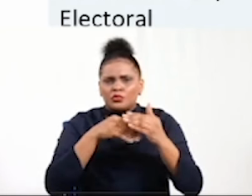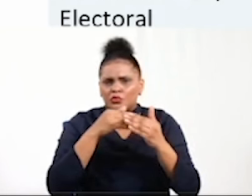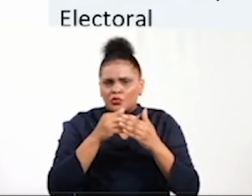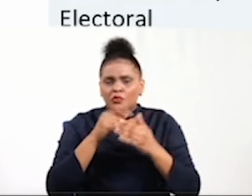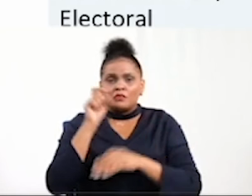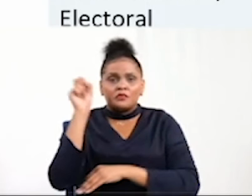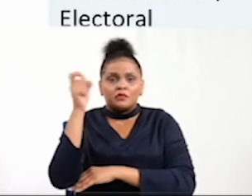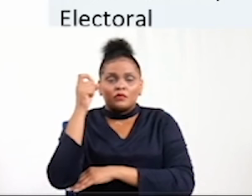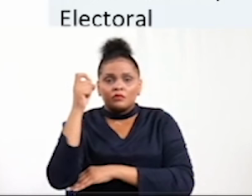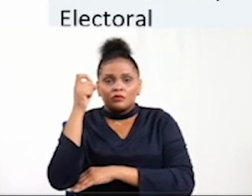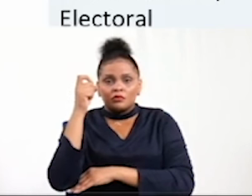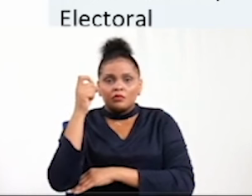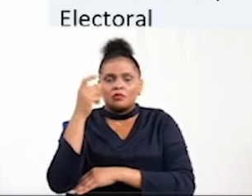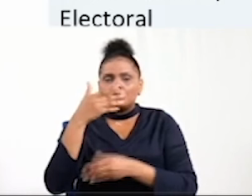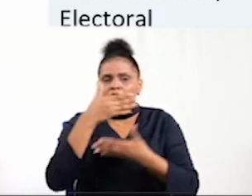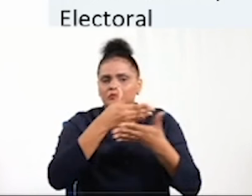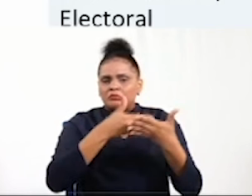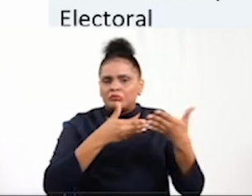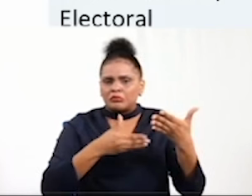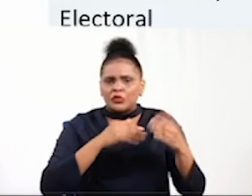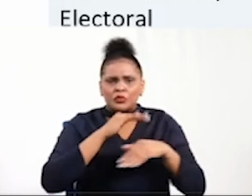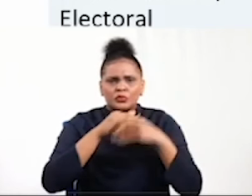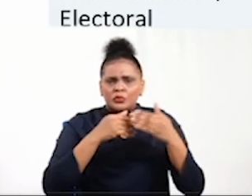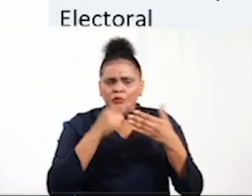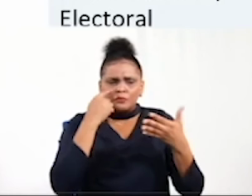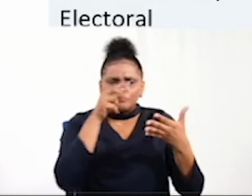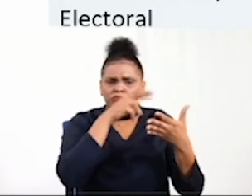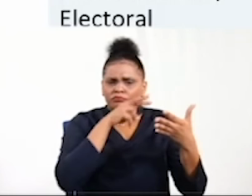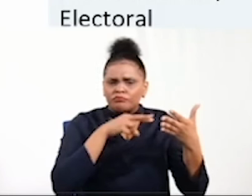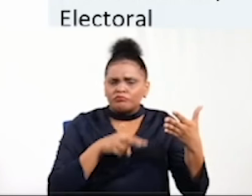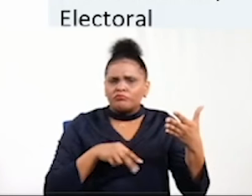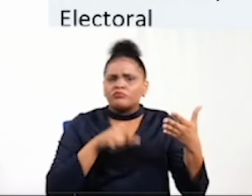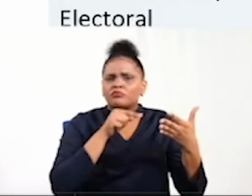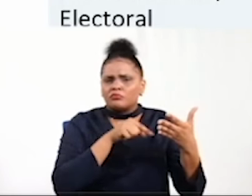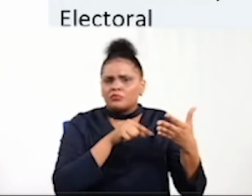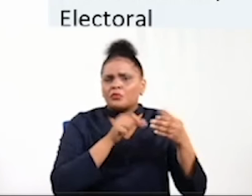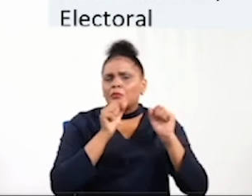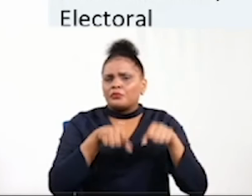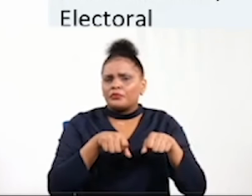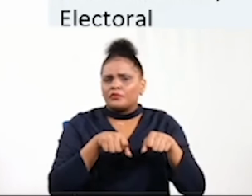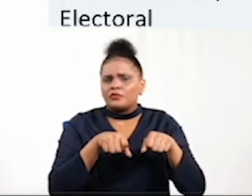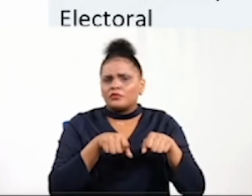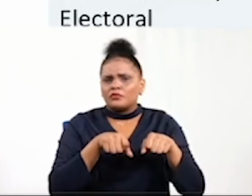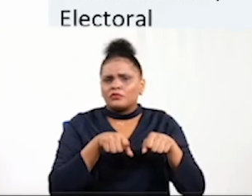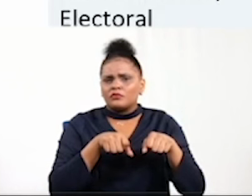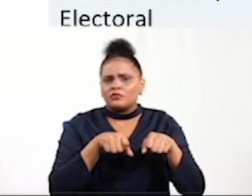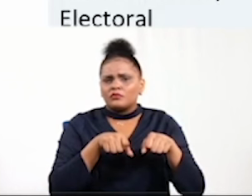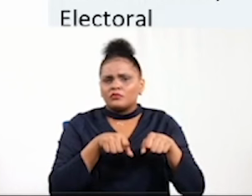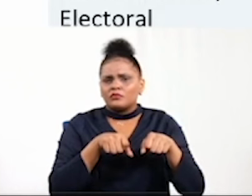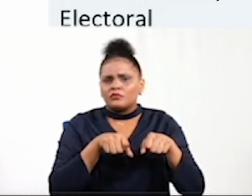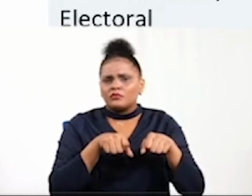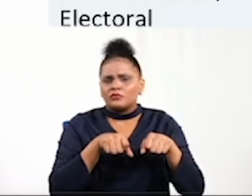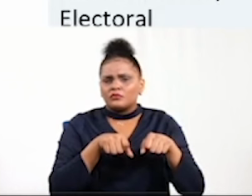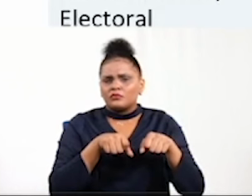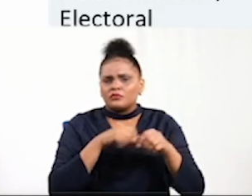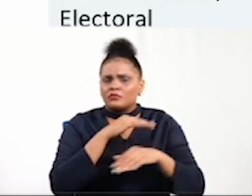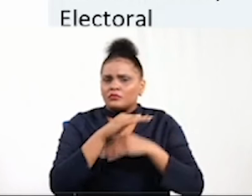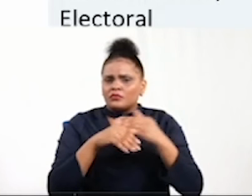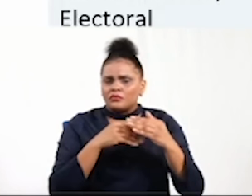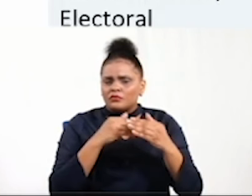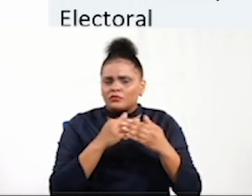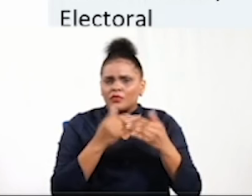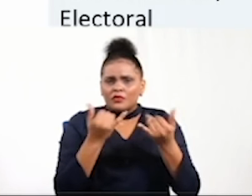fiscalización de su cumplimiento el monitoreo de si efectivamente eso está sucediendo en la realidad y la regulación que